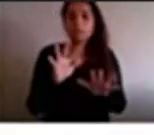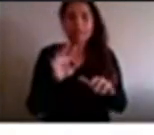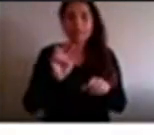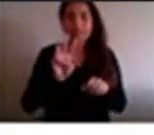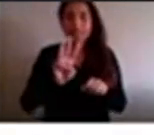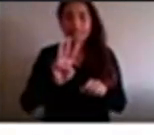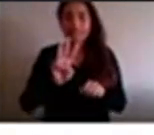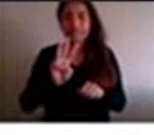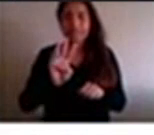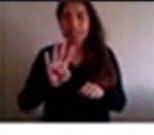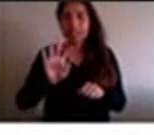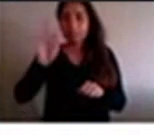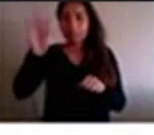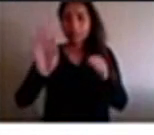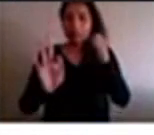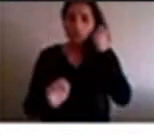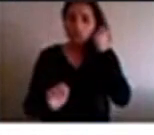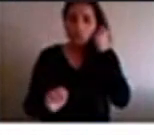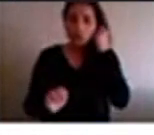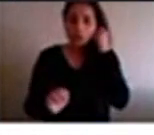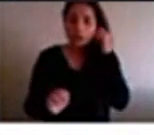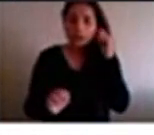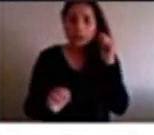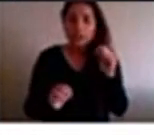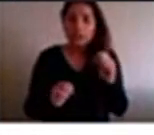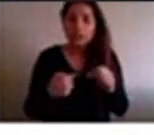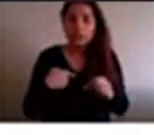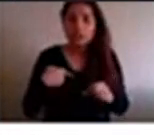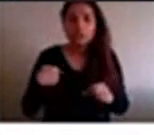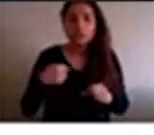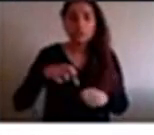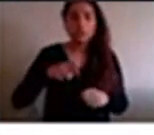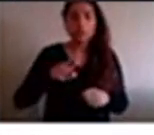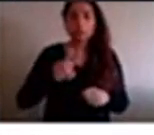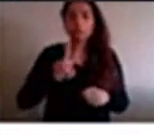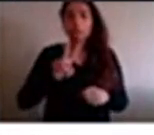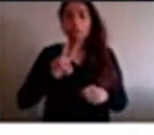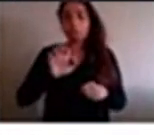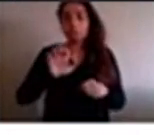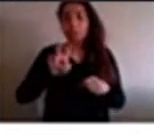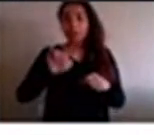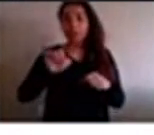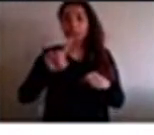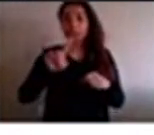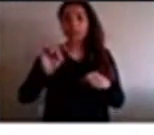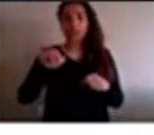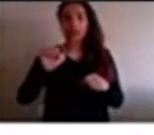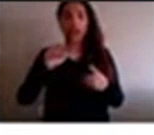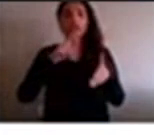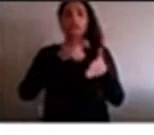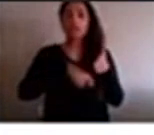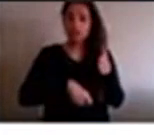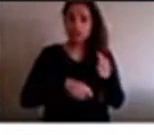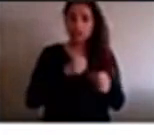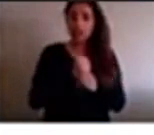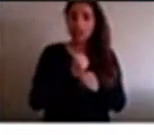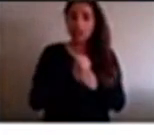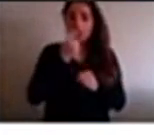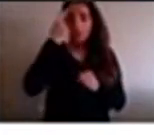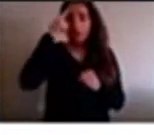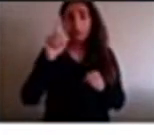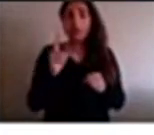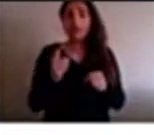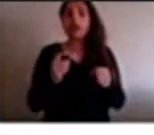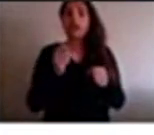34.4%. En nombramiento provisional un 32%, en contrato de trabajo para las entidades que son públicas,